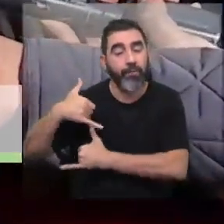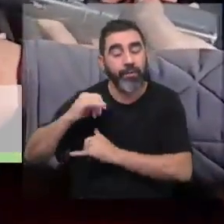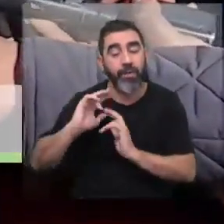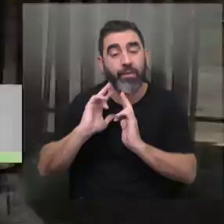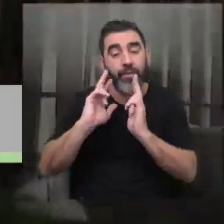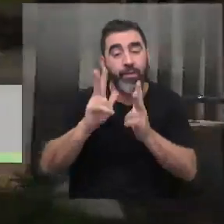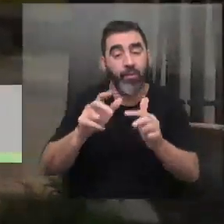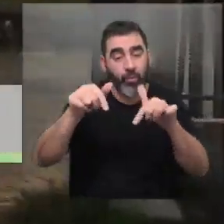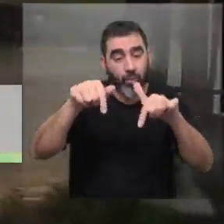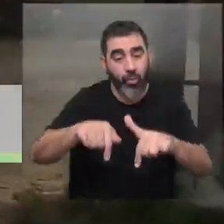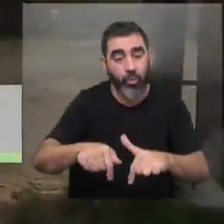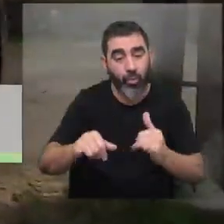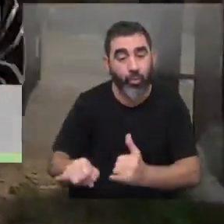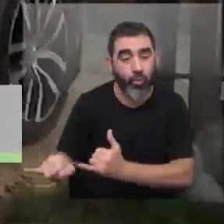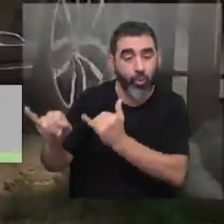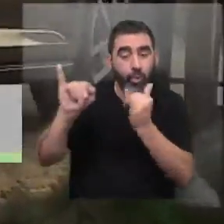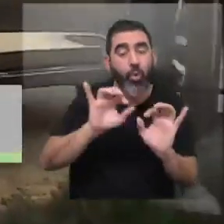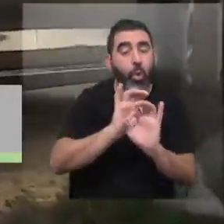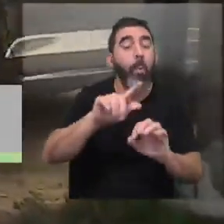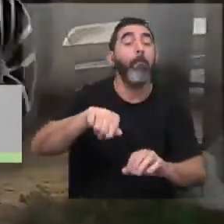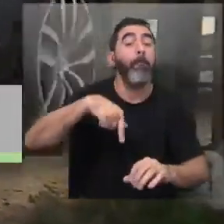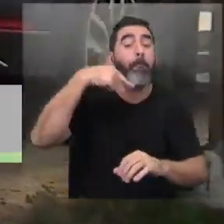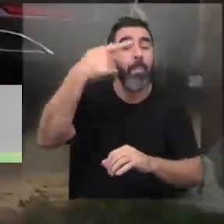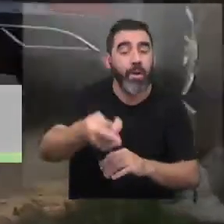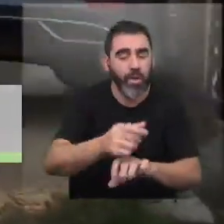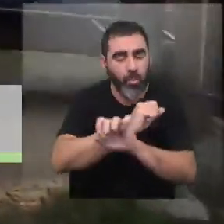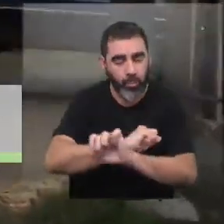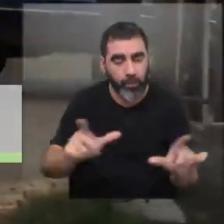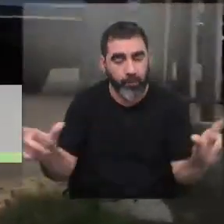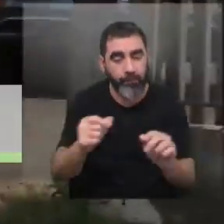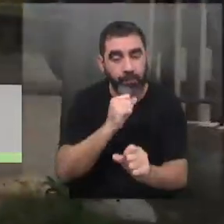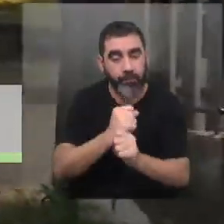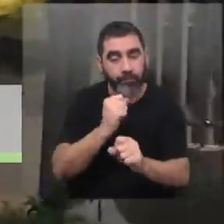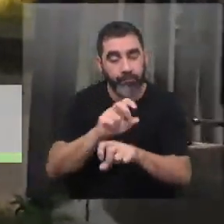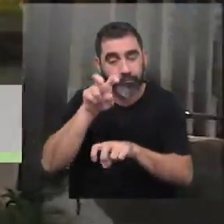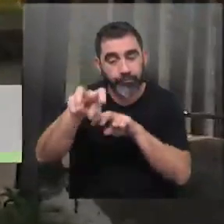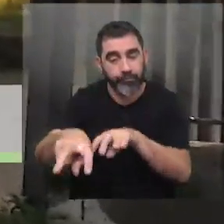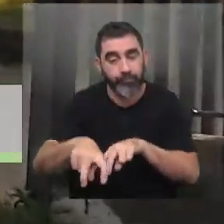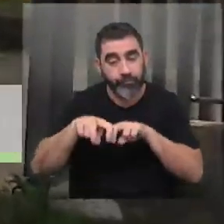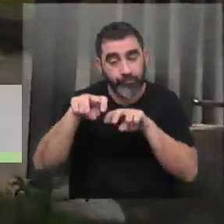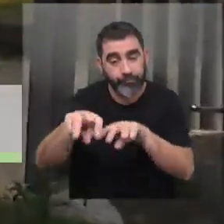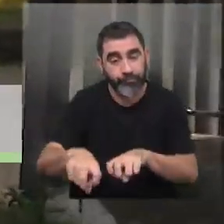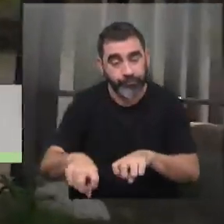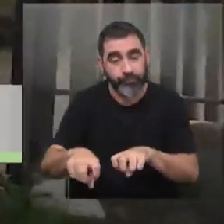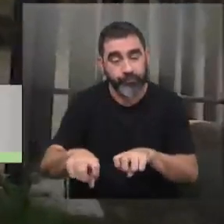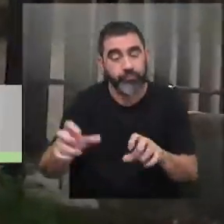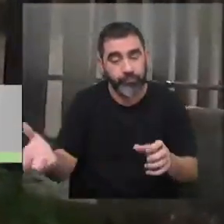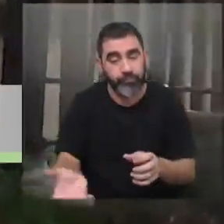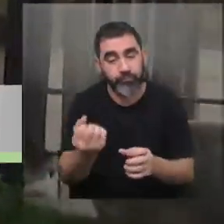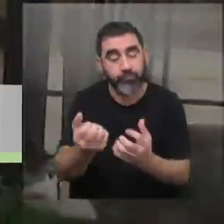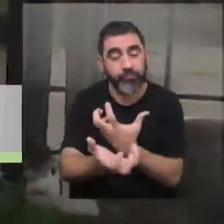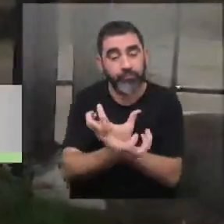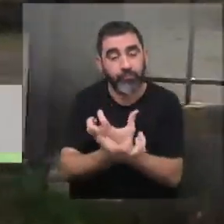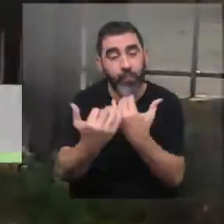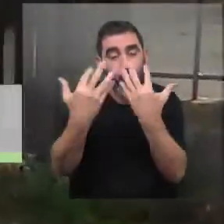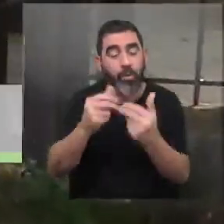dijo que hoy en el correr del día H más tardar mañana se van a poder terminar los trabajos de excavación allí en el batallón para recuperar los restos la